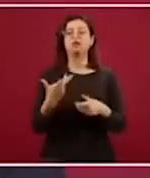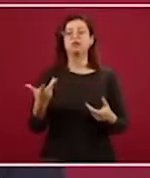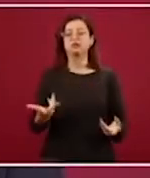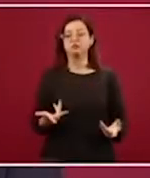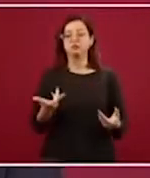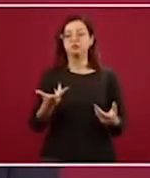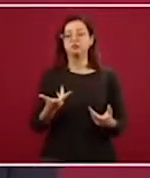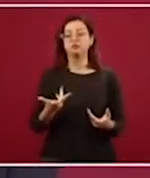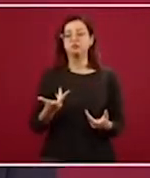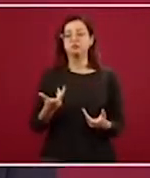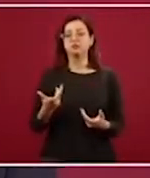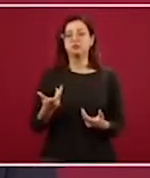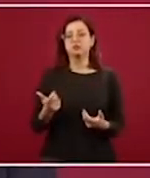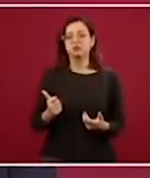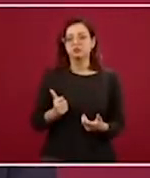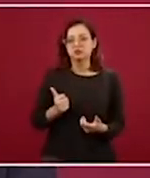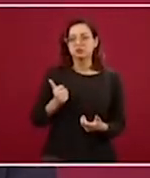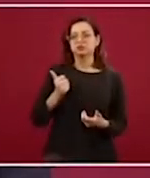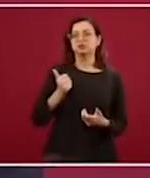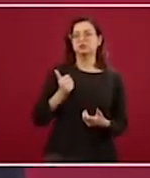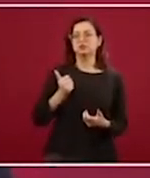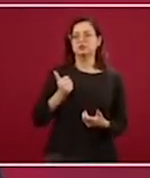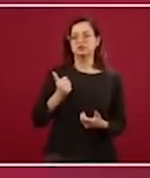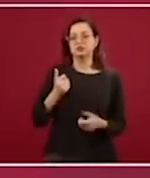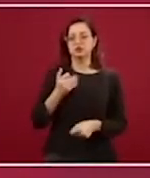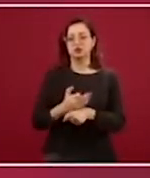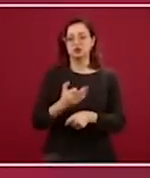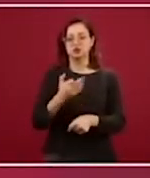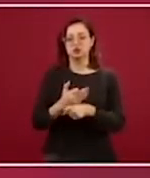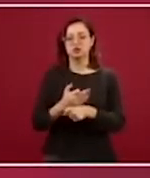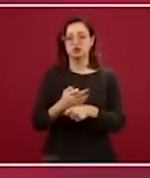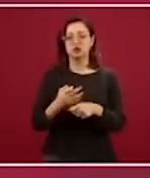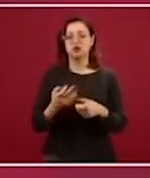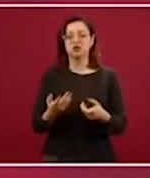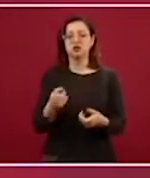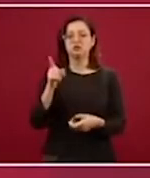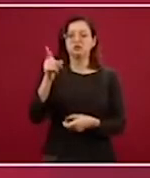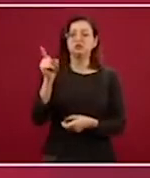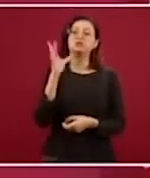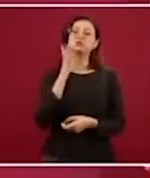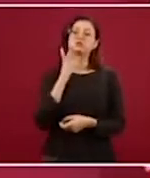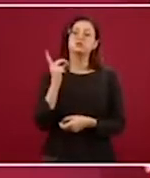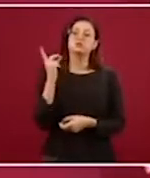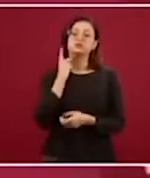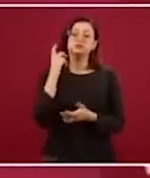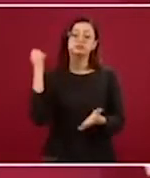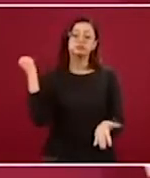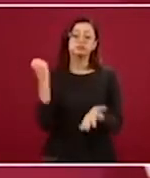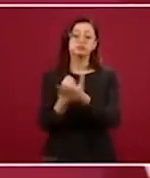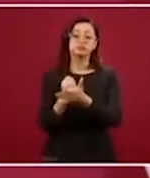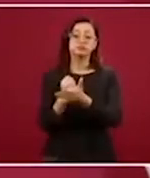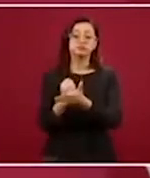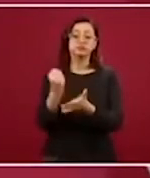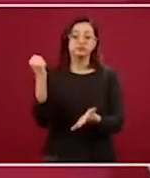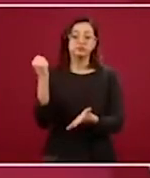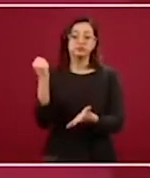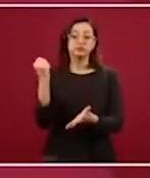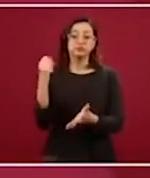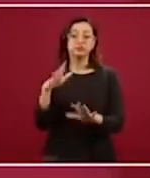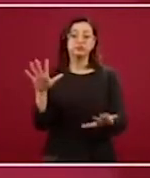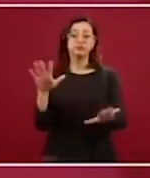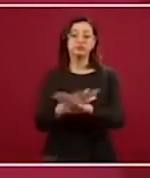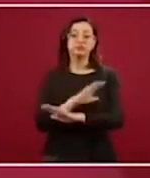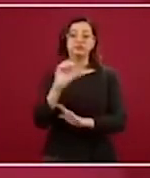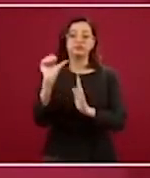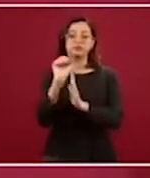la importancia que tuvo el que la Cámara de Diputados haya aprobado la reforma al